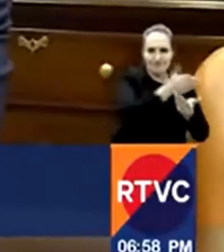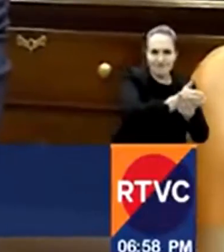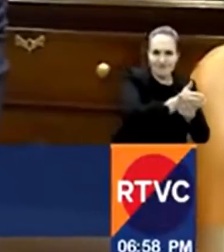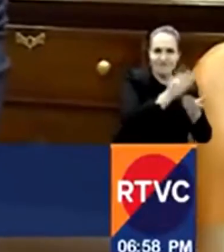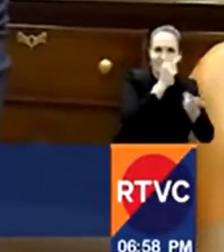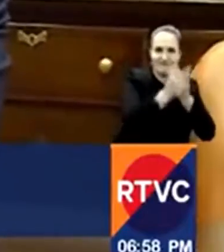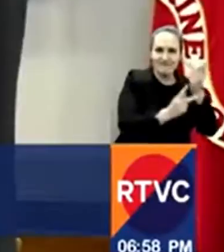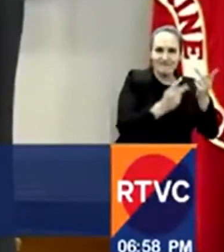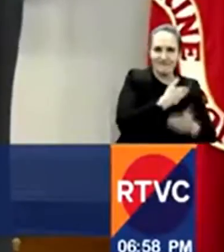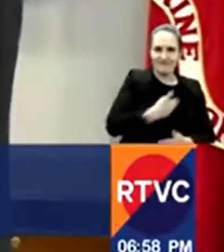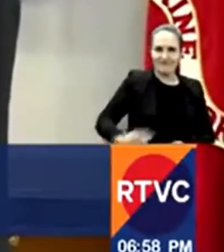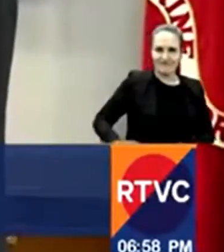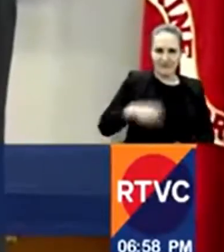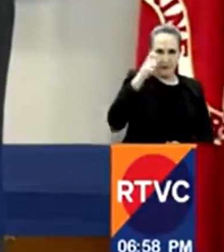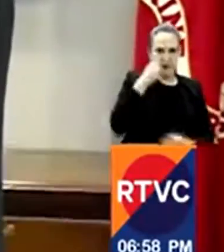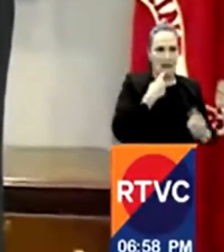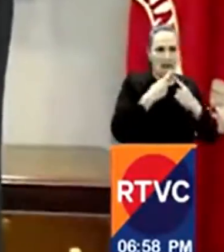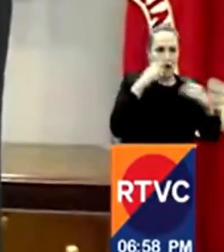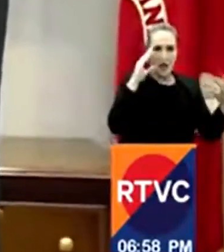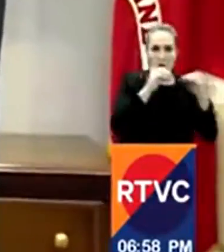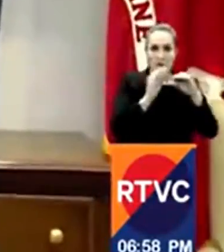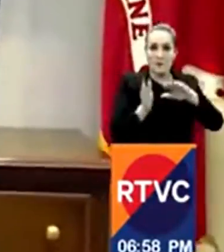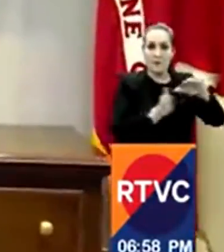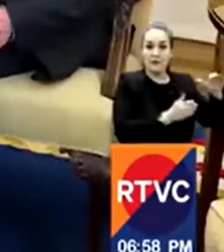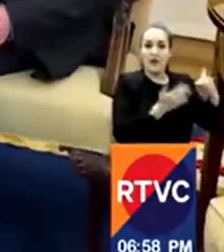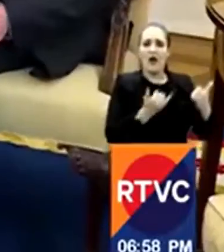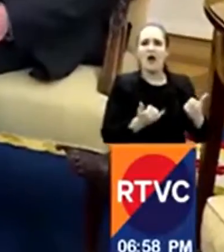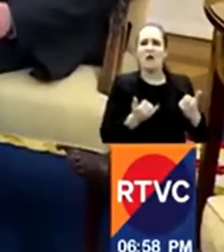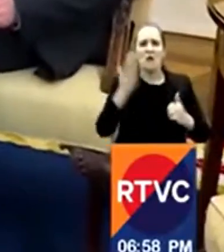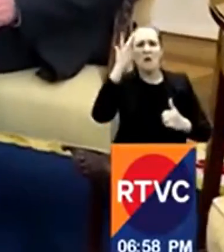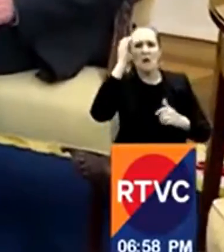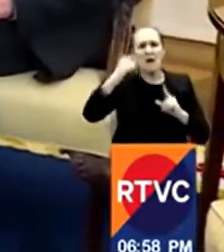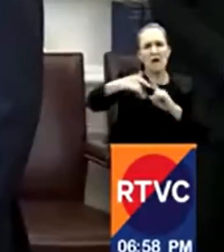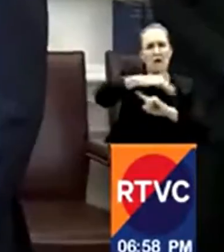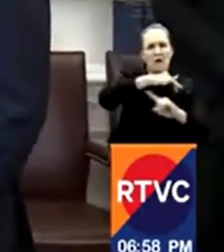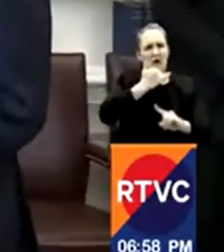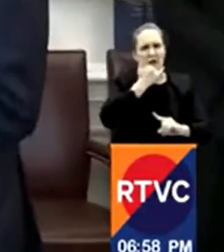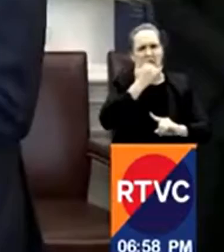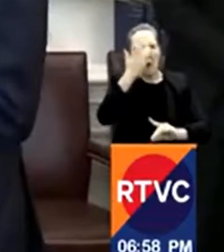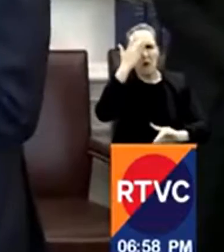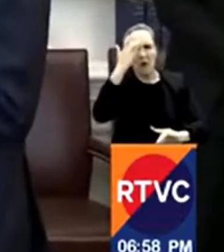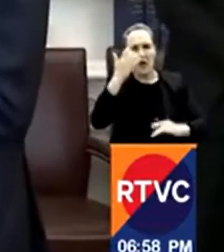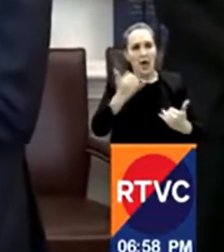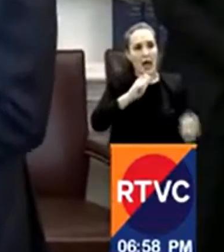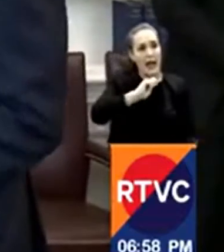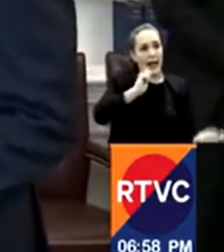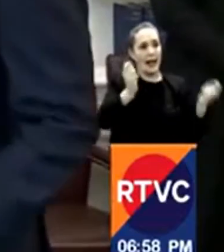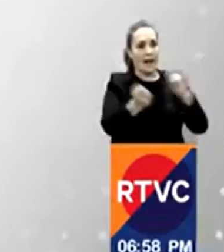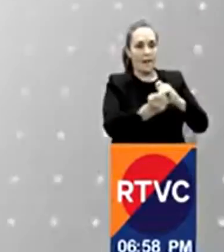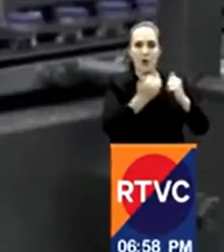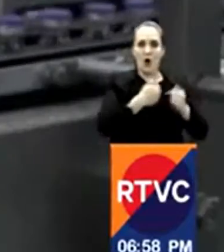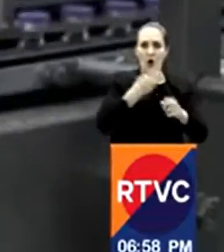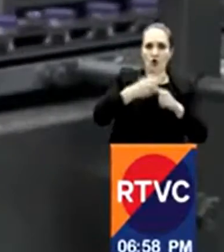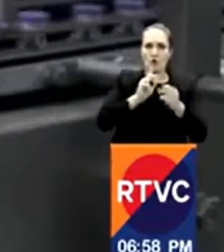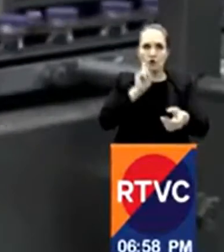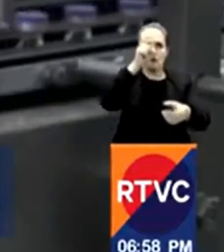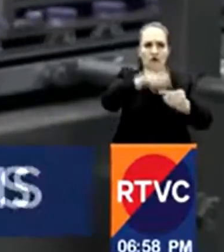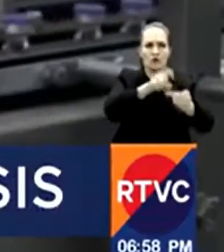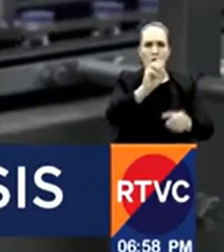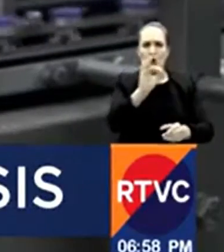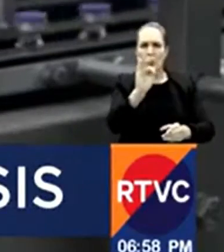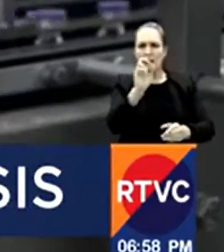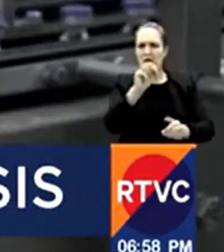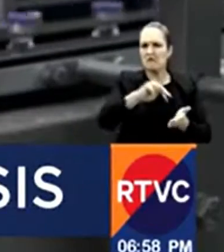Contexto y análisis en RTVC Noticias. En minutos les explicamos qué significa el cambio de estatus para el país en la OTAN.